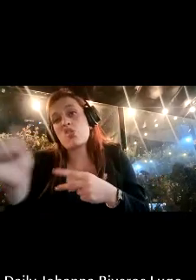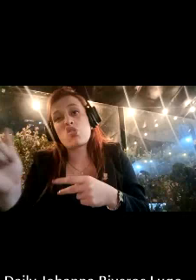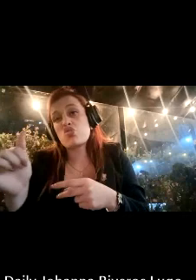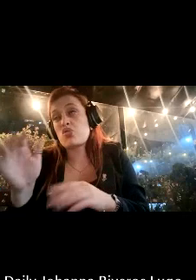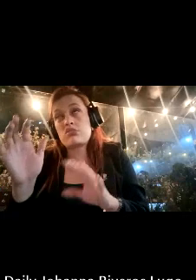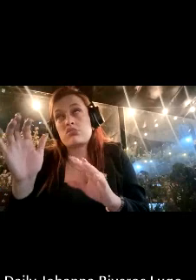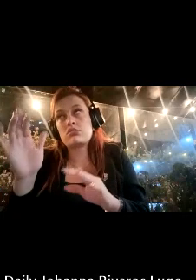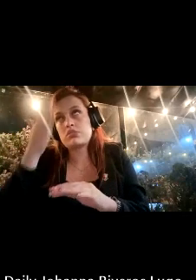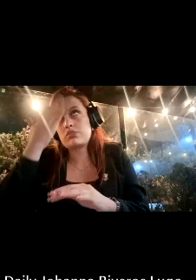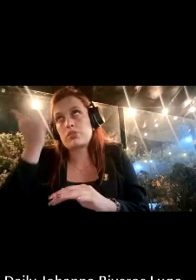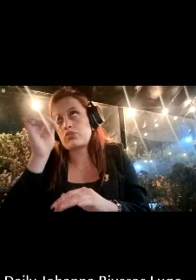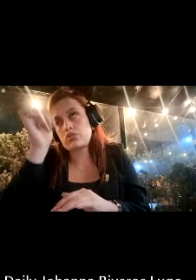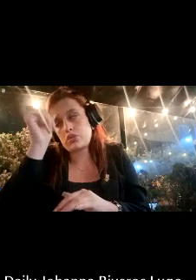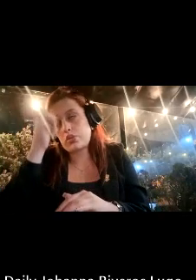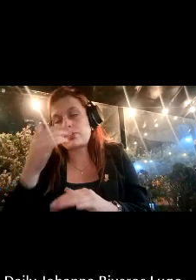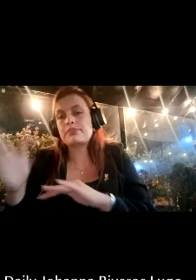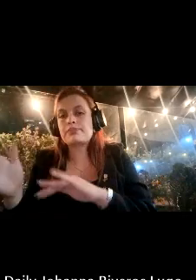más a profundidad, ¿vale?